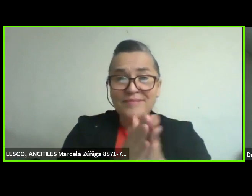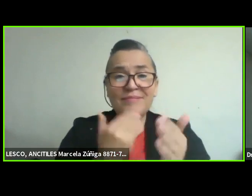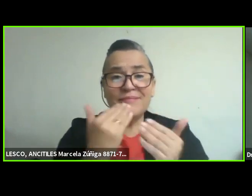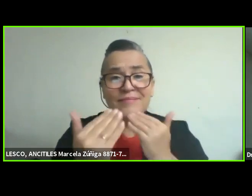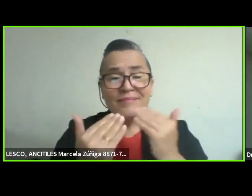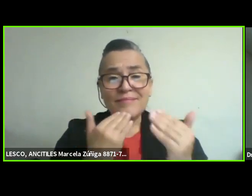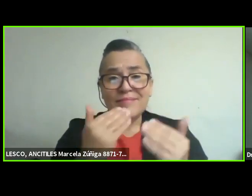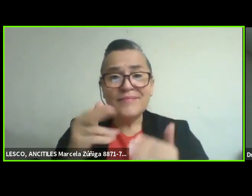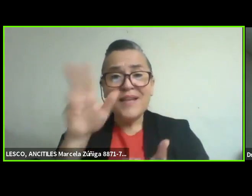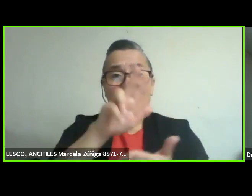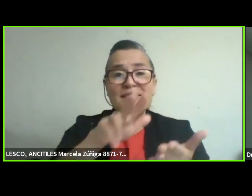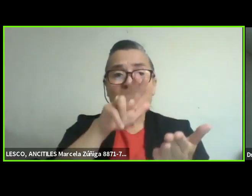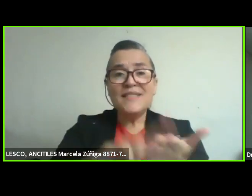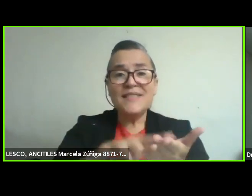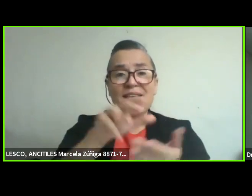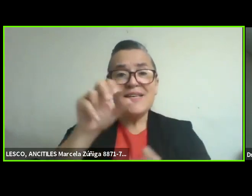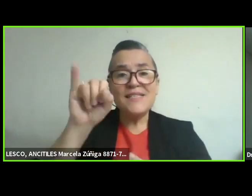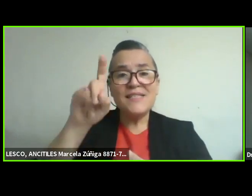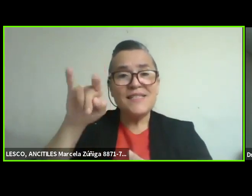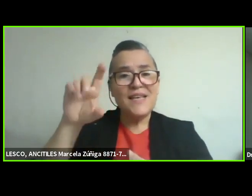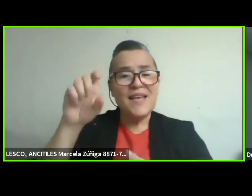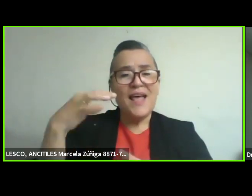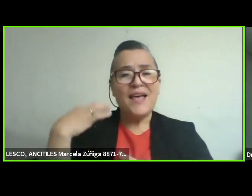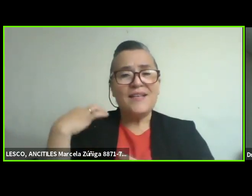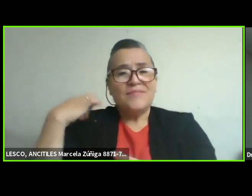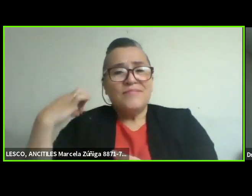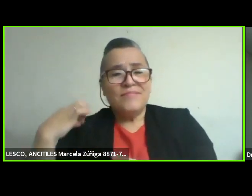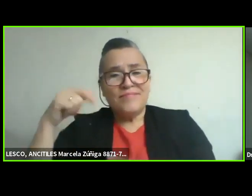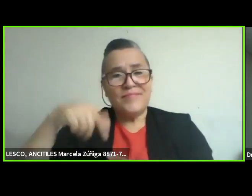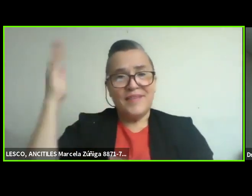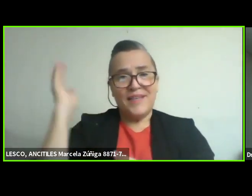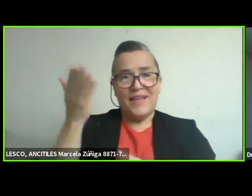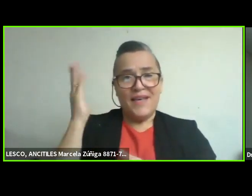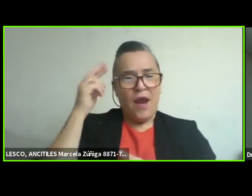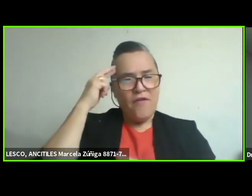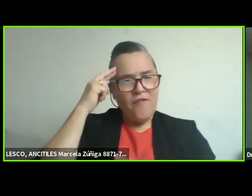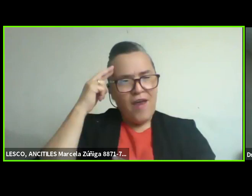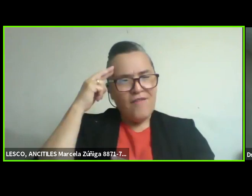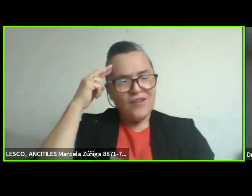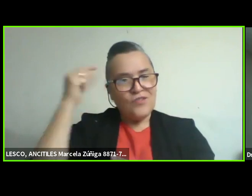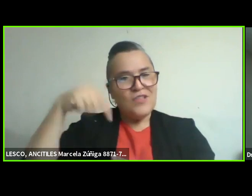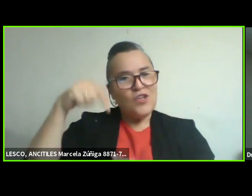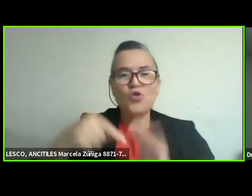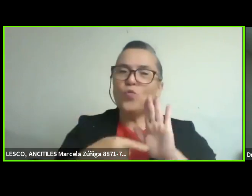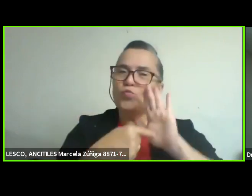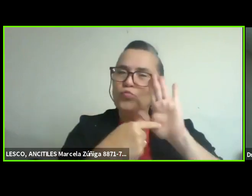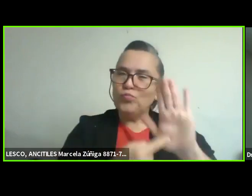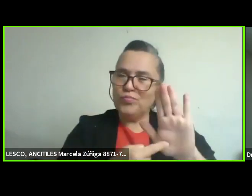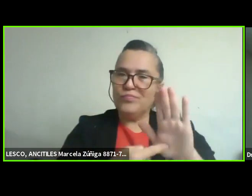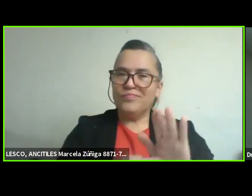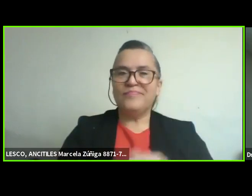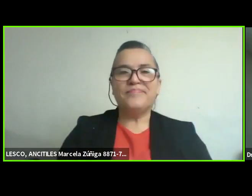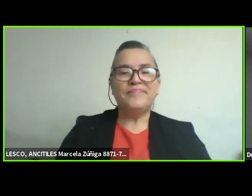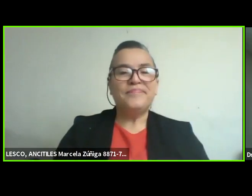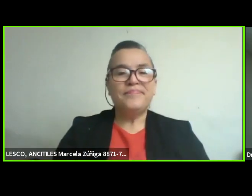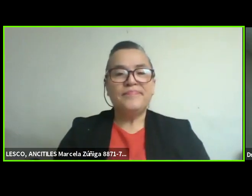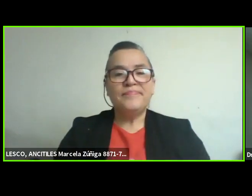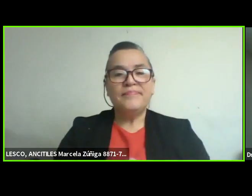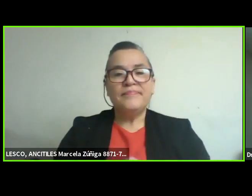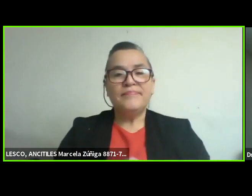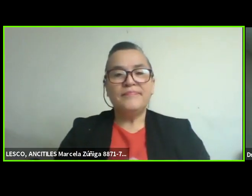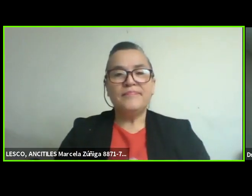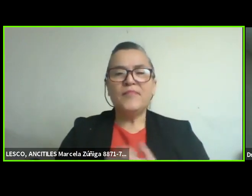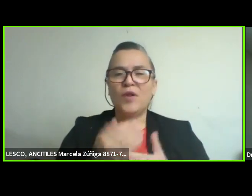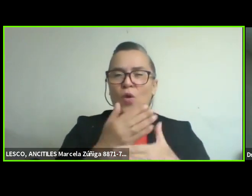asina es por la gentileza de la invitación a exponer las reflexiones que les voy a presentar hoy día voy a